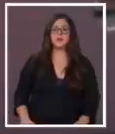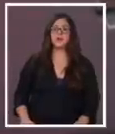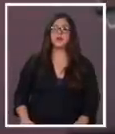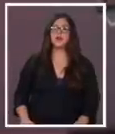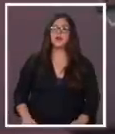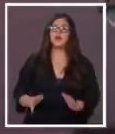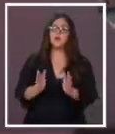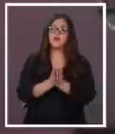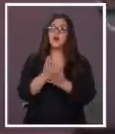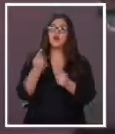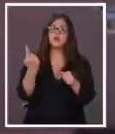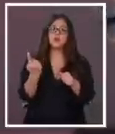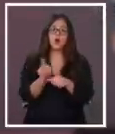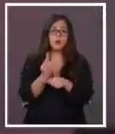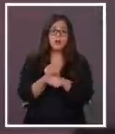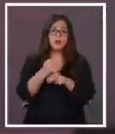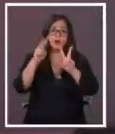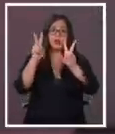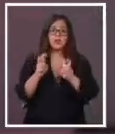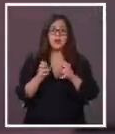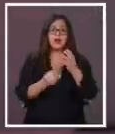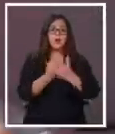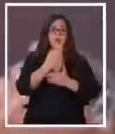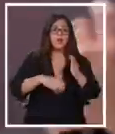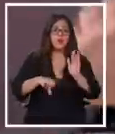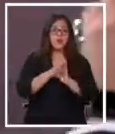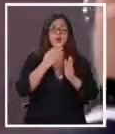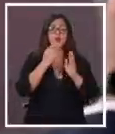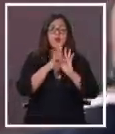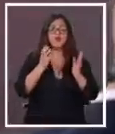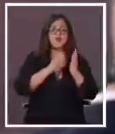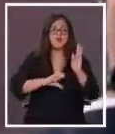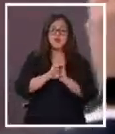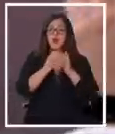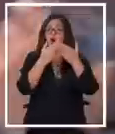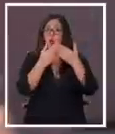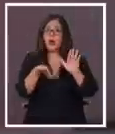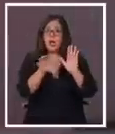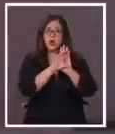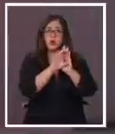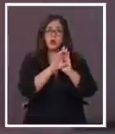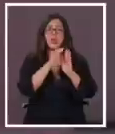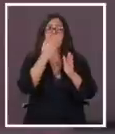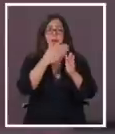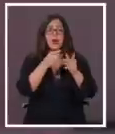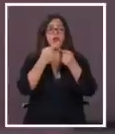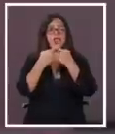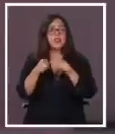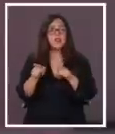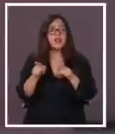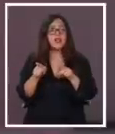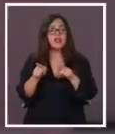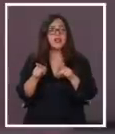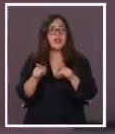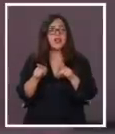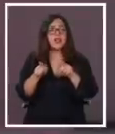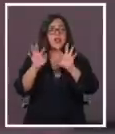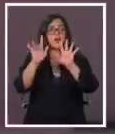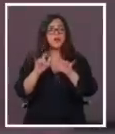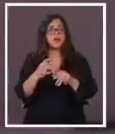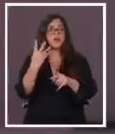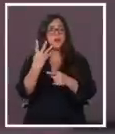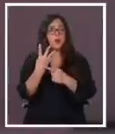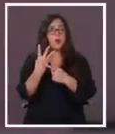constitucional y de la nueva constitución sigue pensando que cualquier constitución es mejor que una redactada por